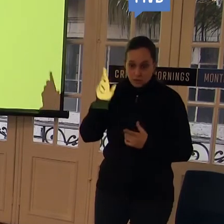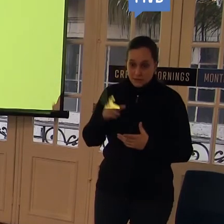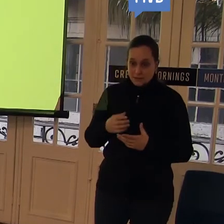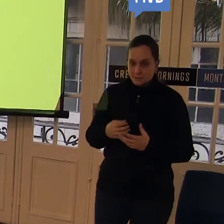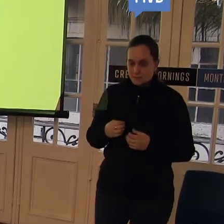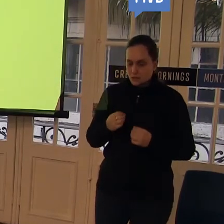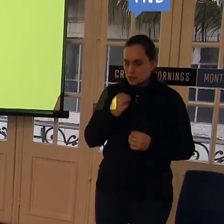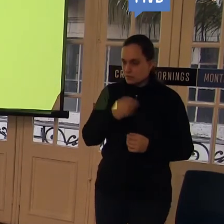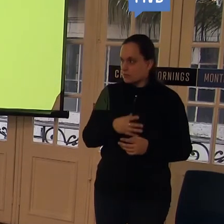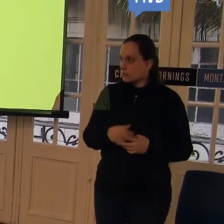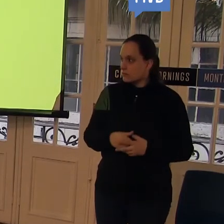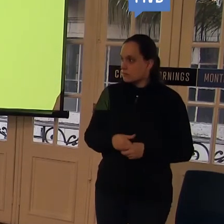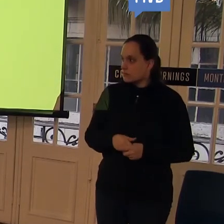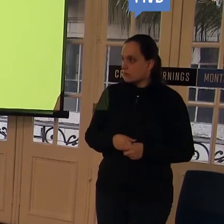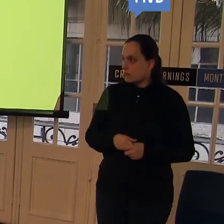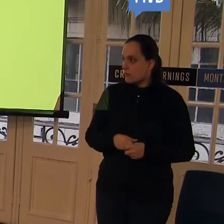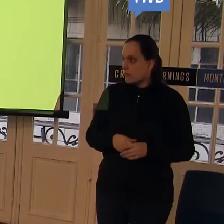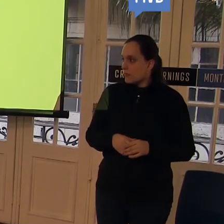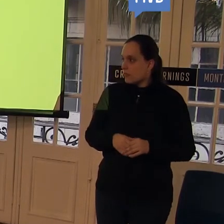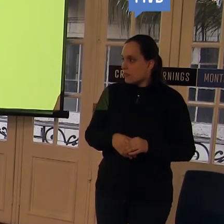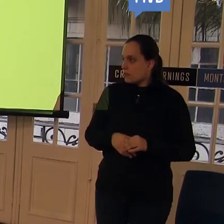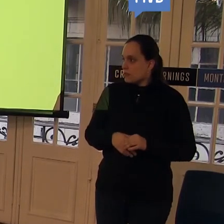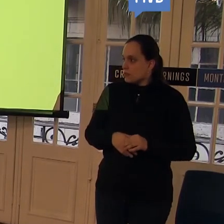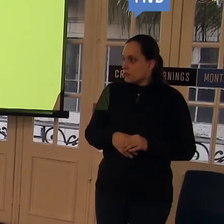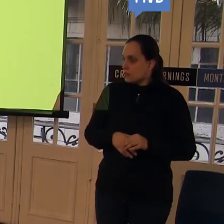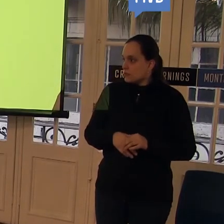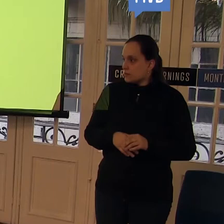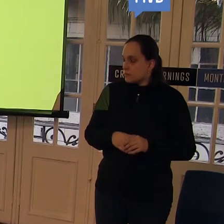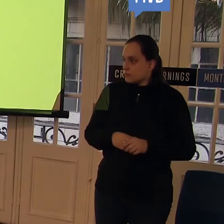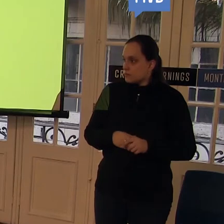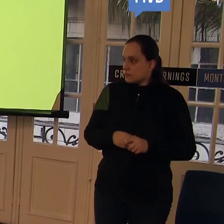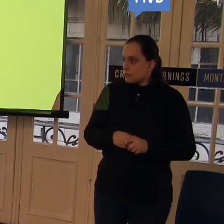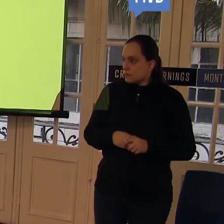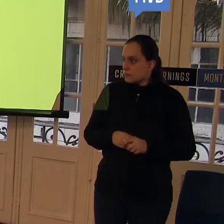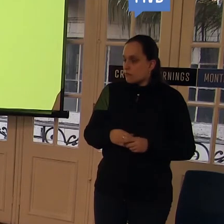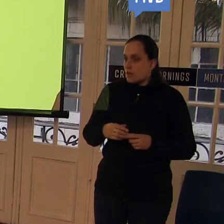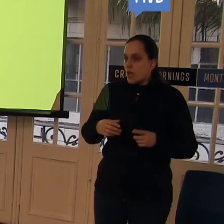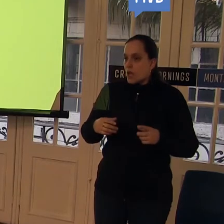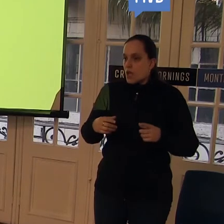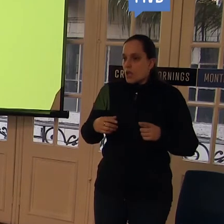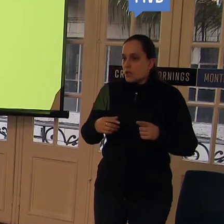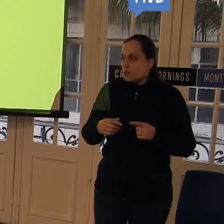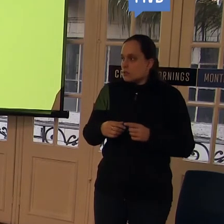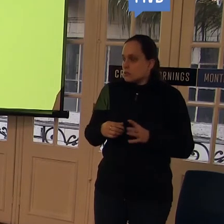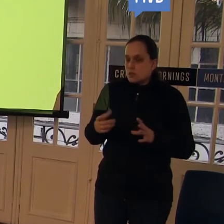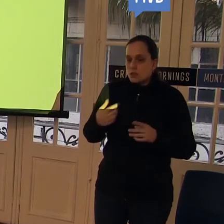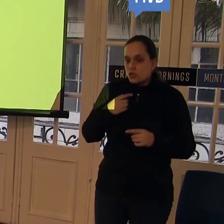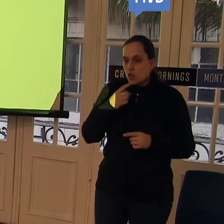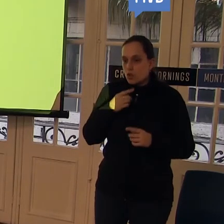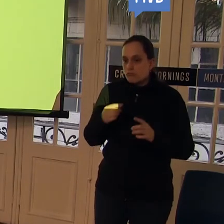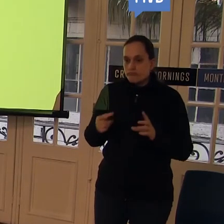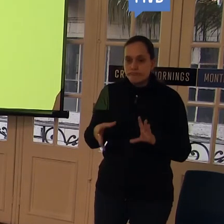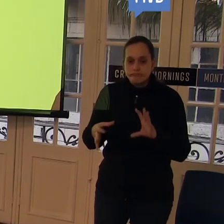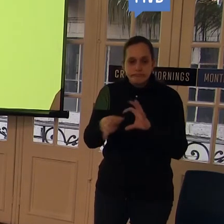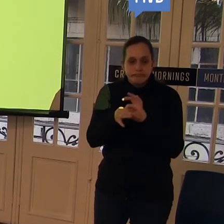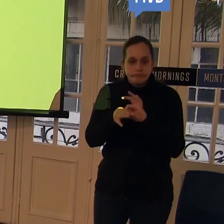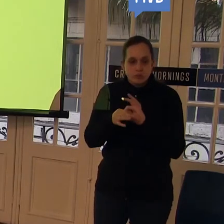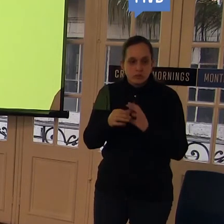Y lo que más me di cuenta es que si yo no conecto con el fin, si yo no